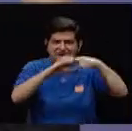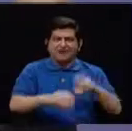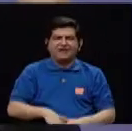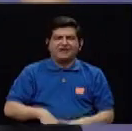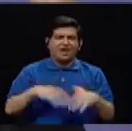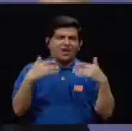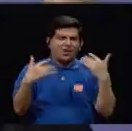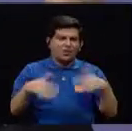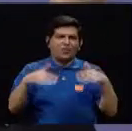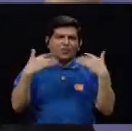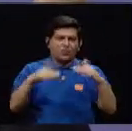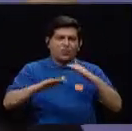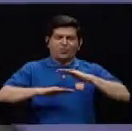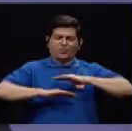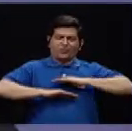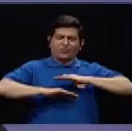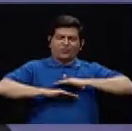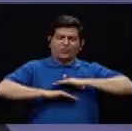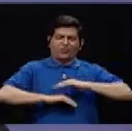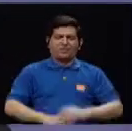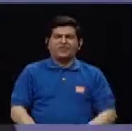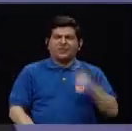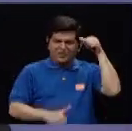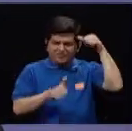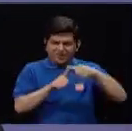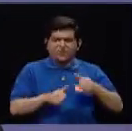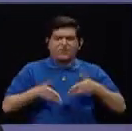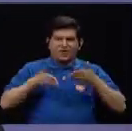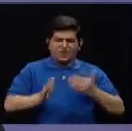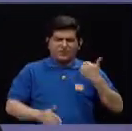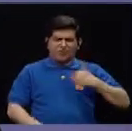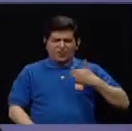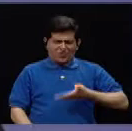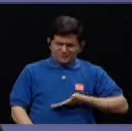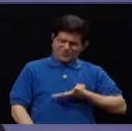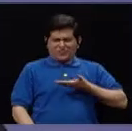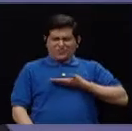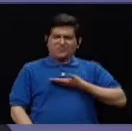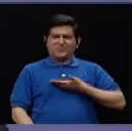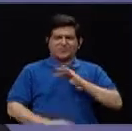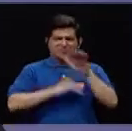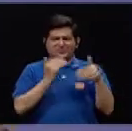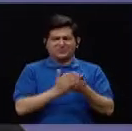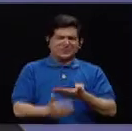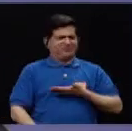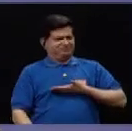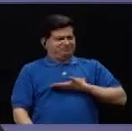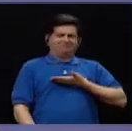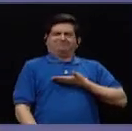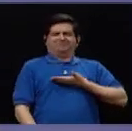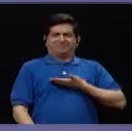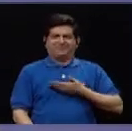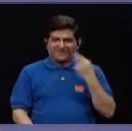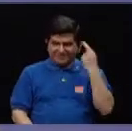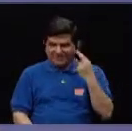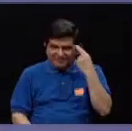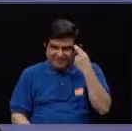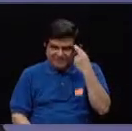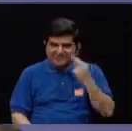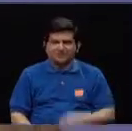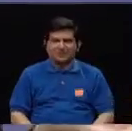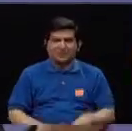fue muy, muy gratificante. Y me acuerdo claro. que mis hijos se sentían muy orgullosos y todos rajones y todo,